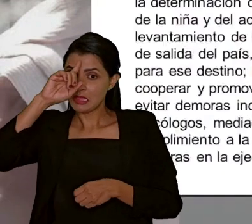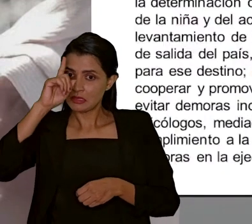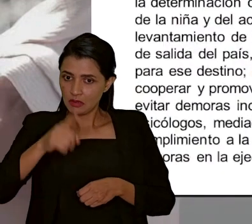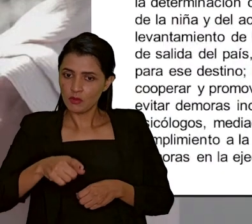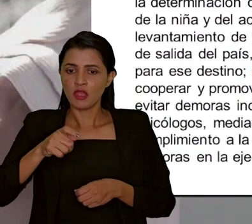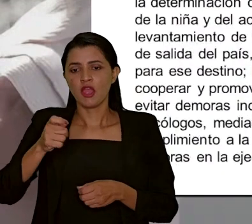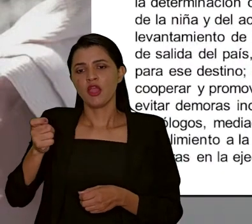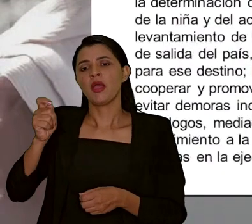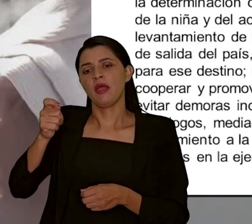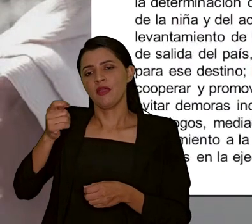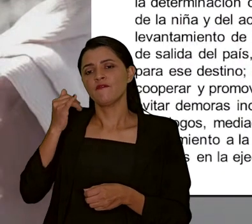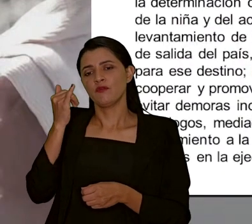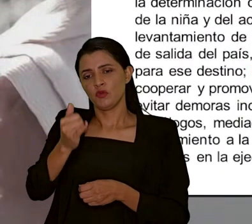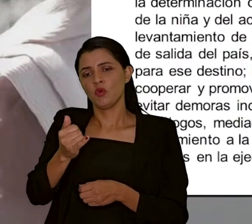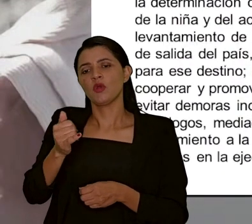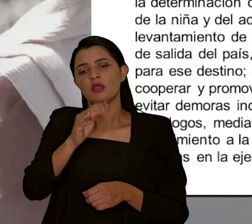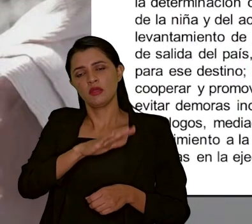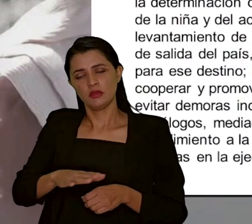claro.